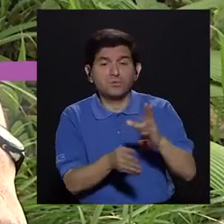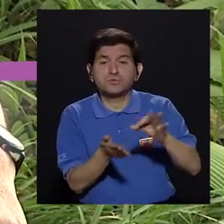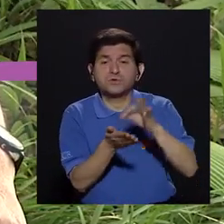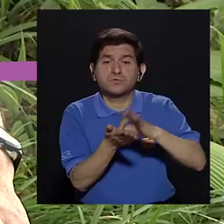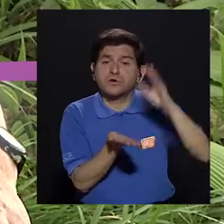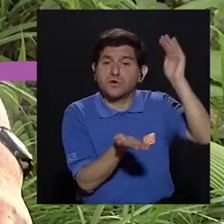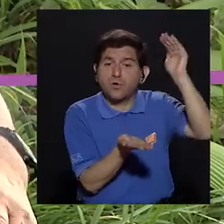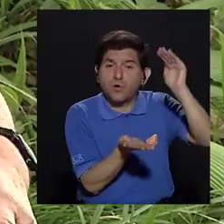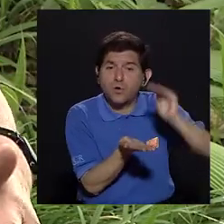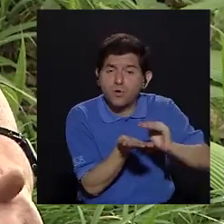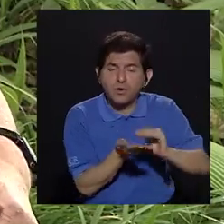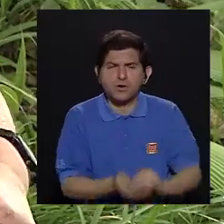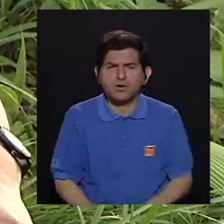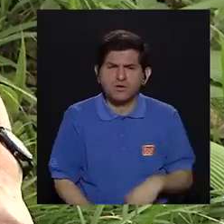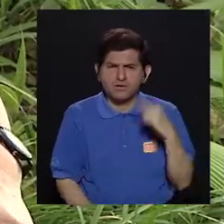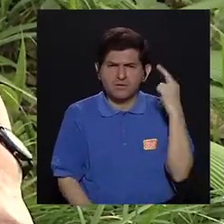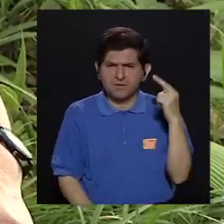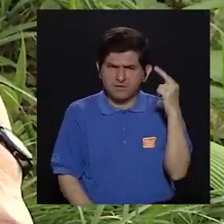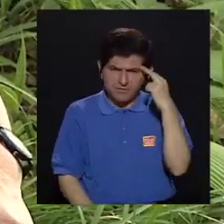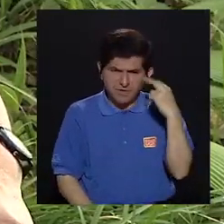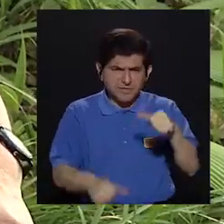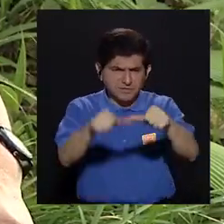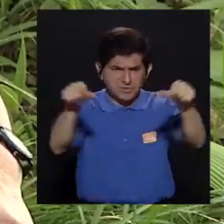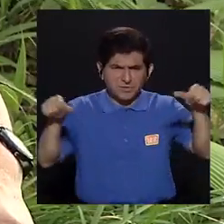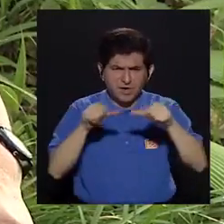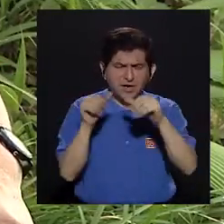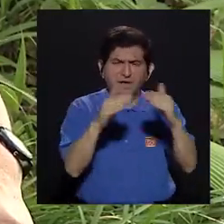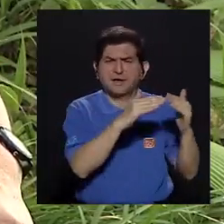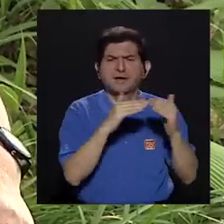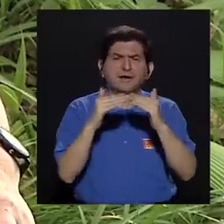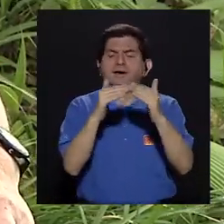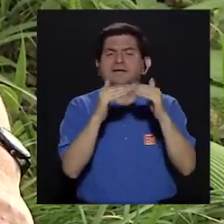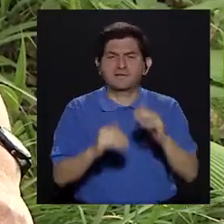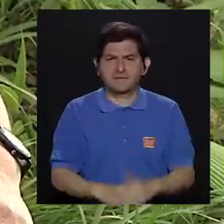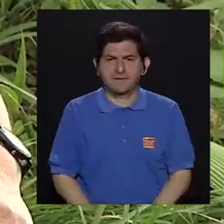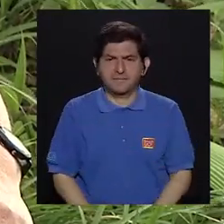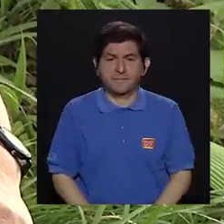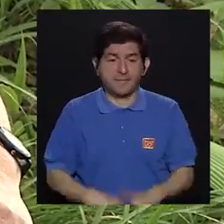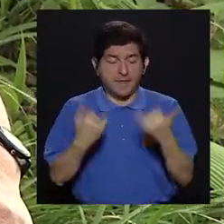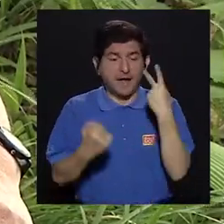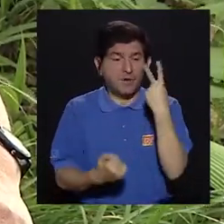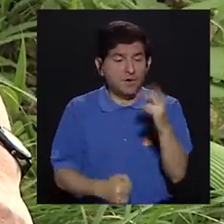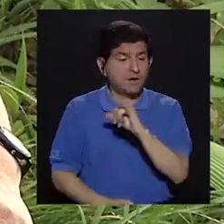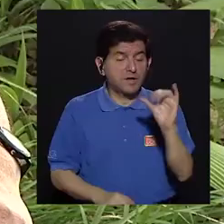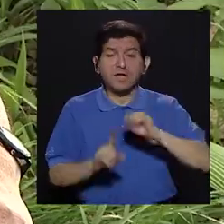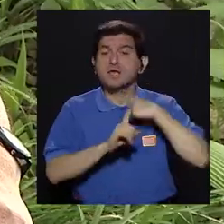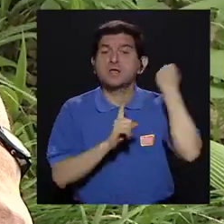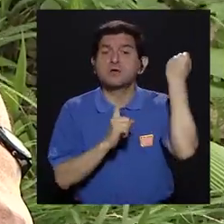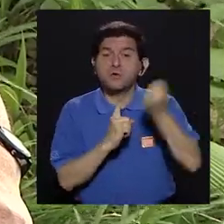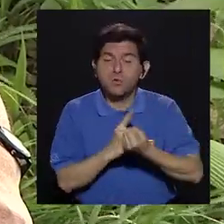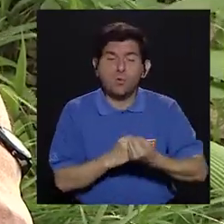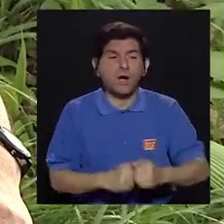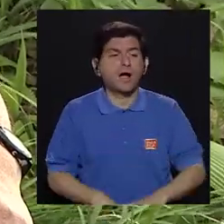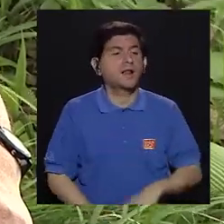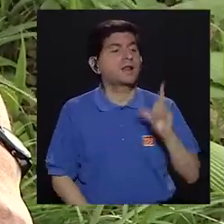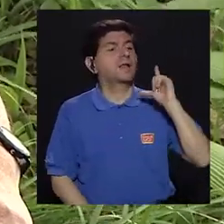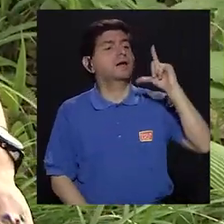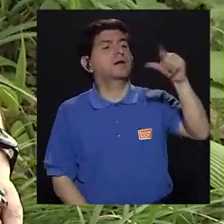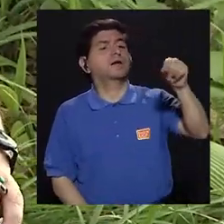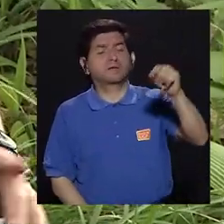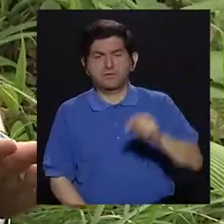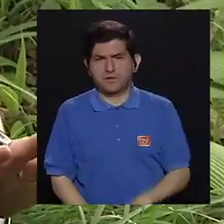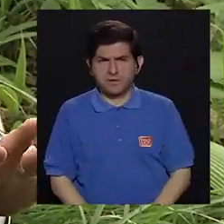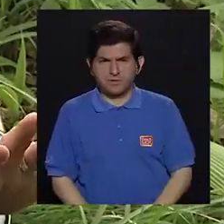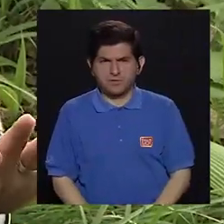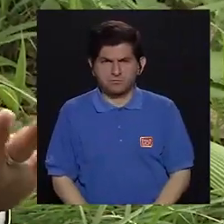disminuyendo, fundamentalmente en las áreas urbanas. Lo que pasa es que ahora vemos también esa disminución en las áreas rurales,